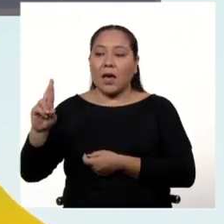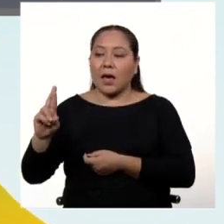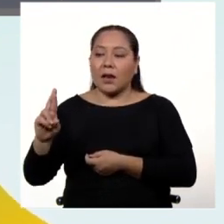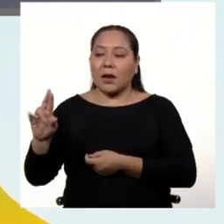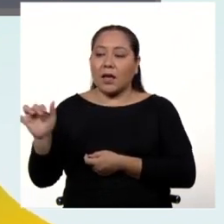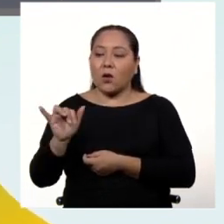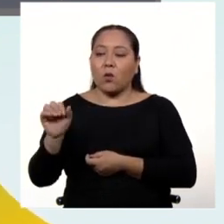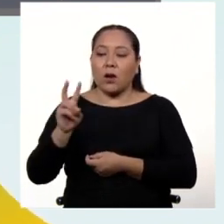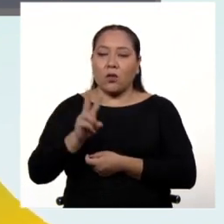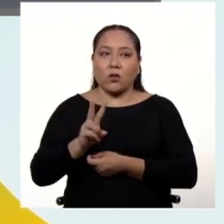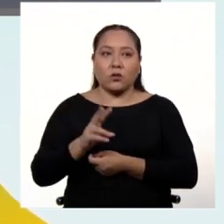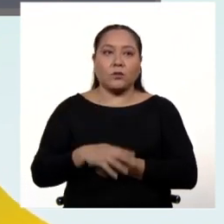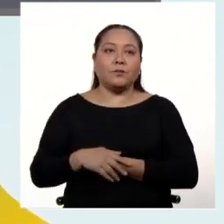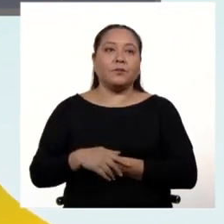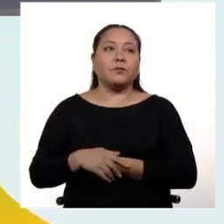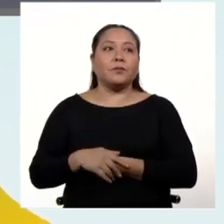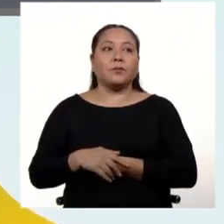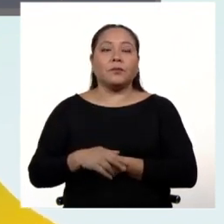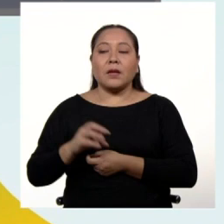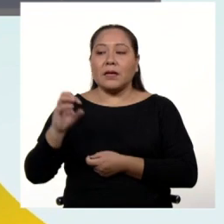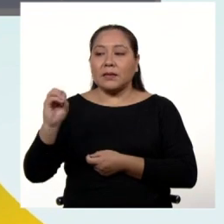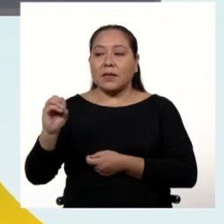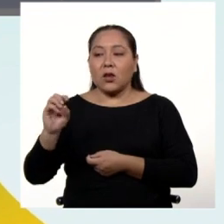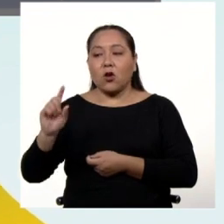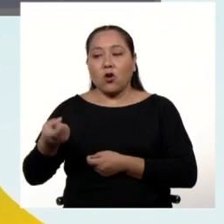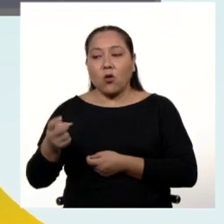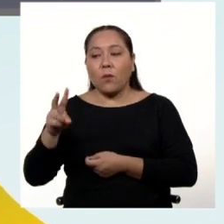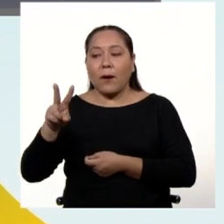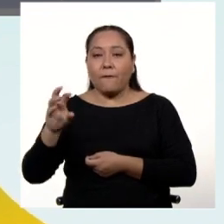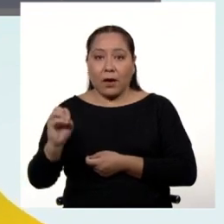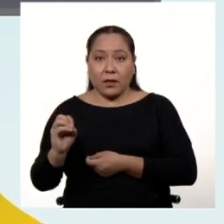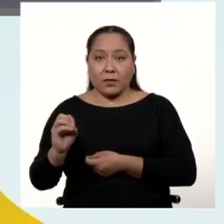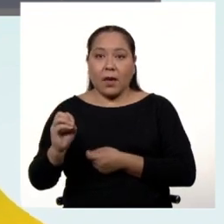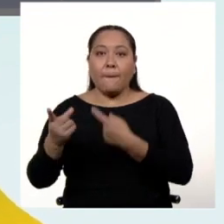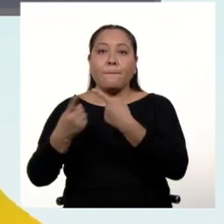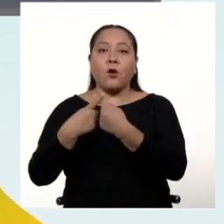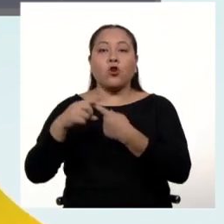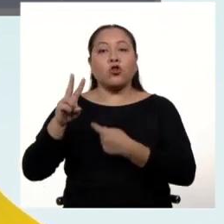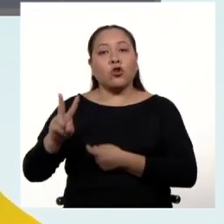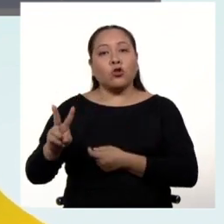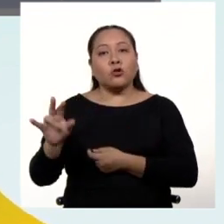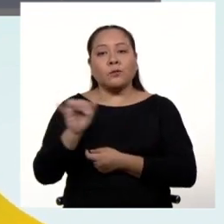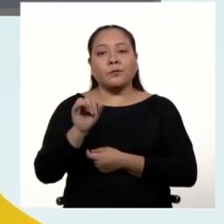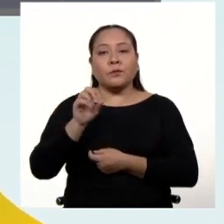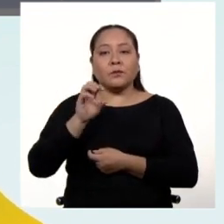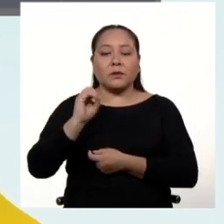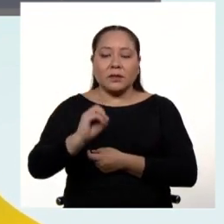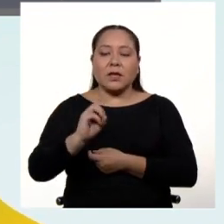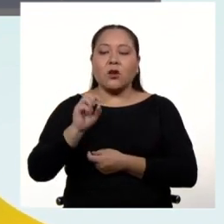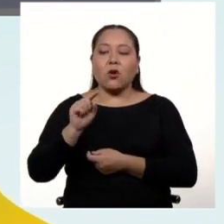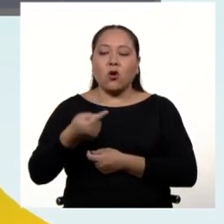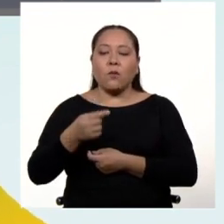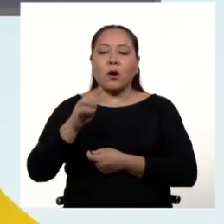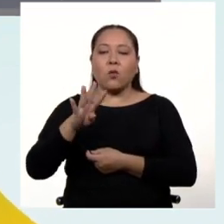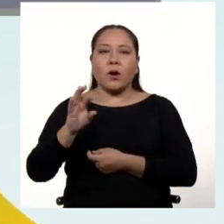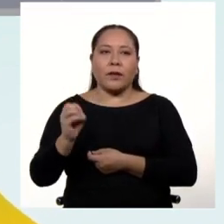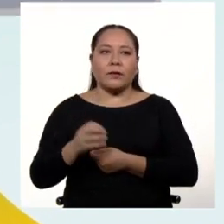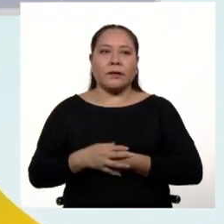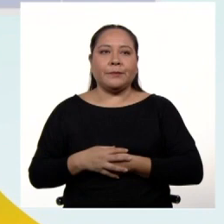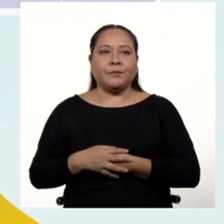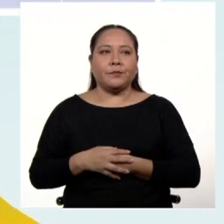2. Es decir, 0,20 que multiplica por 2 es igual a 0,40.